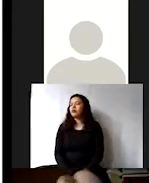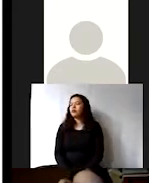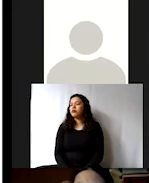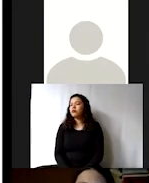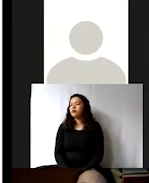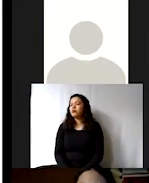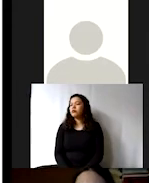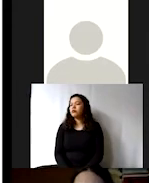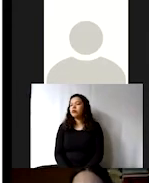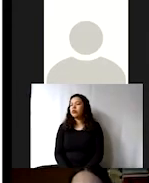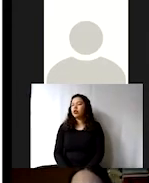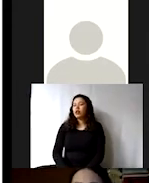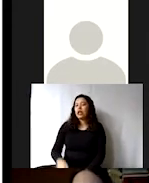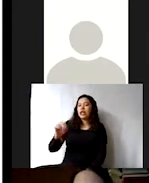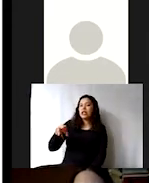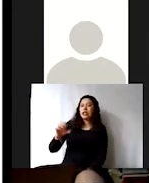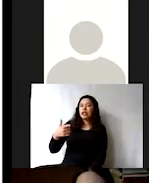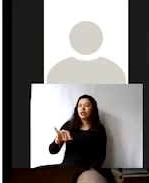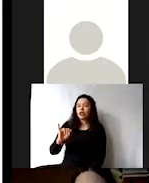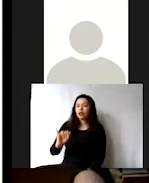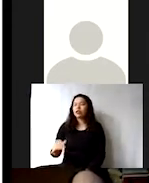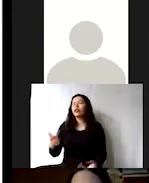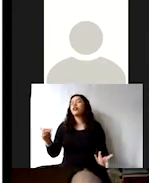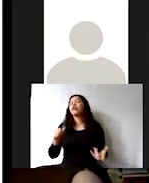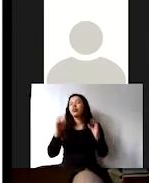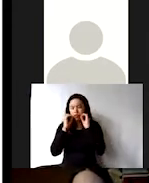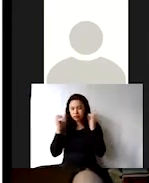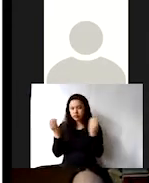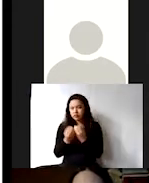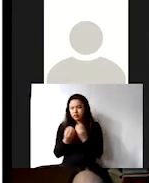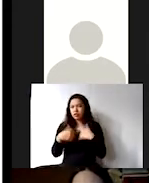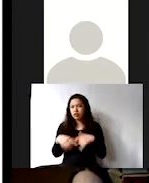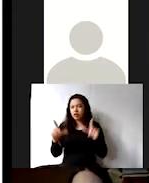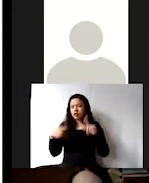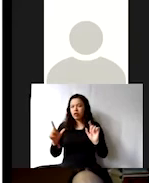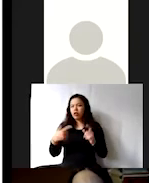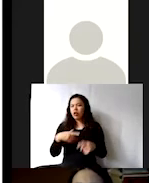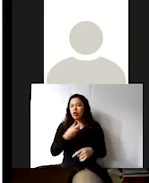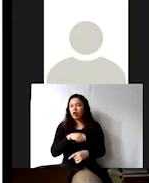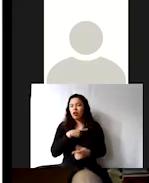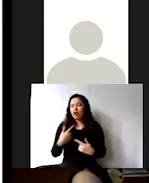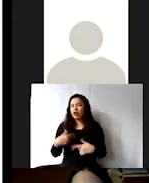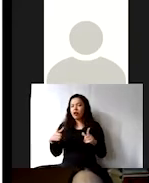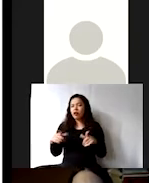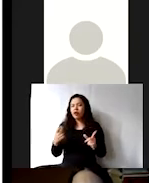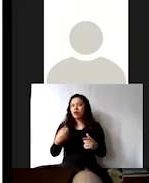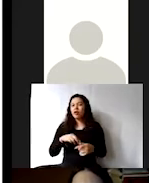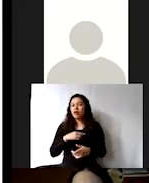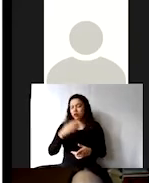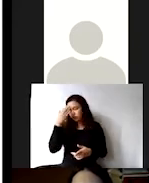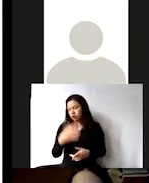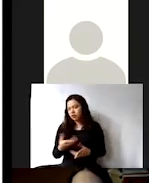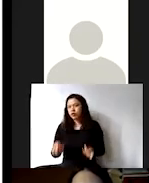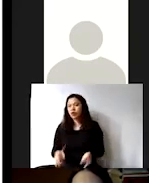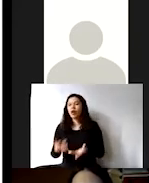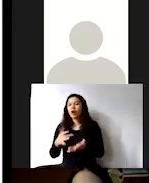plataformas del INEGI o de otras organizaciones que se dedican a salud para saber cómo estamos impactando